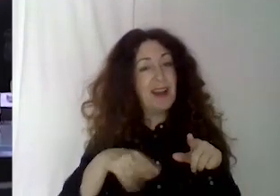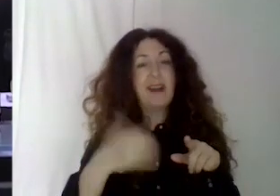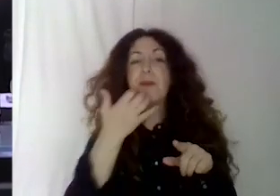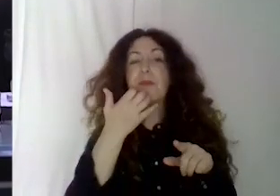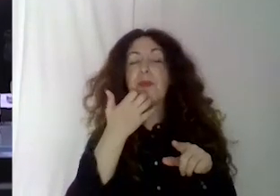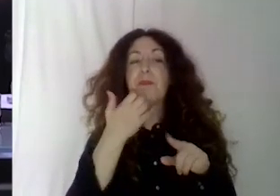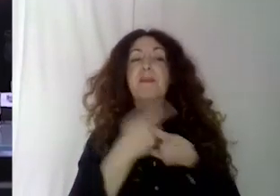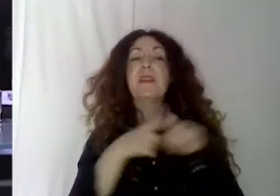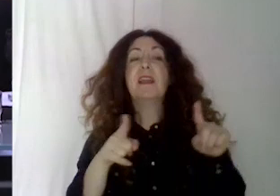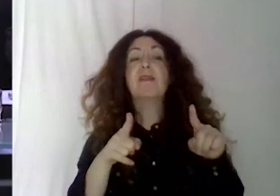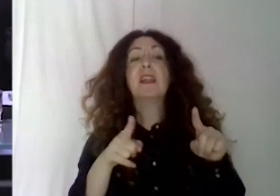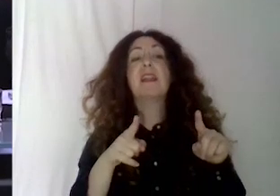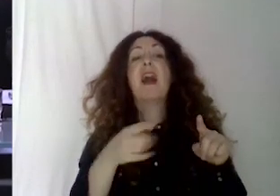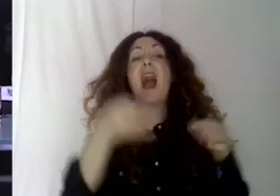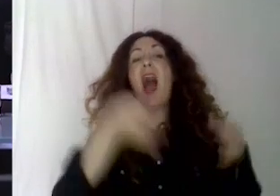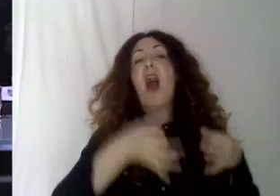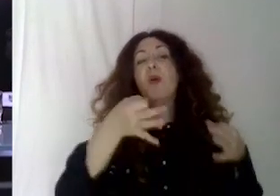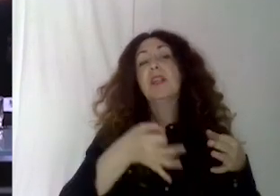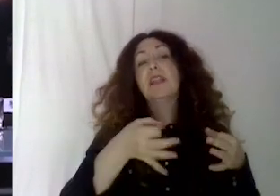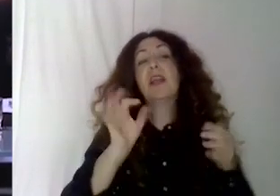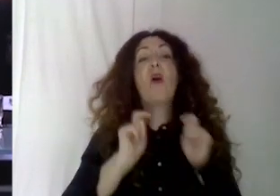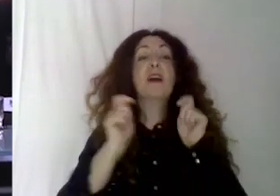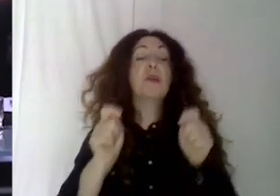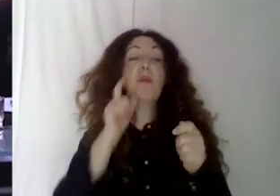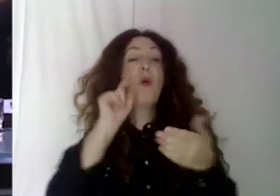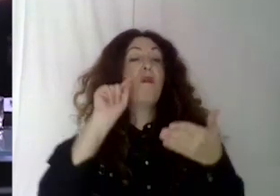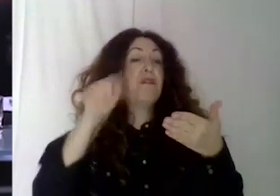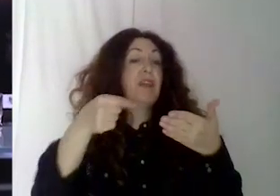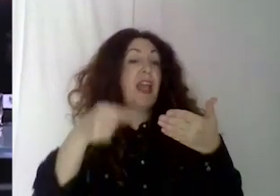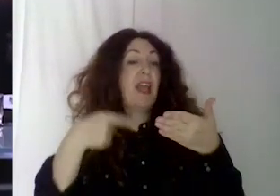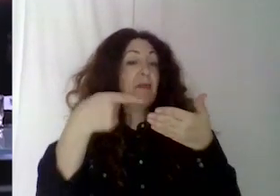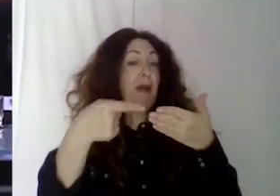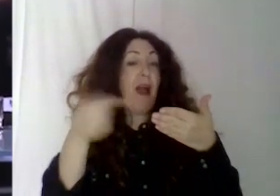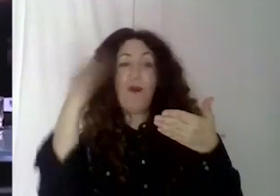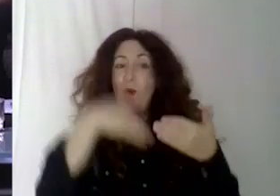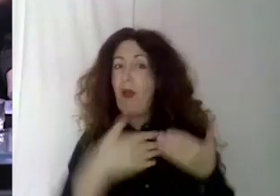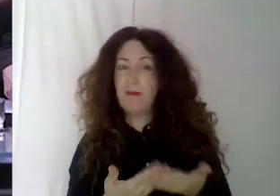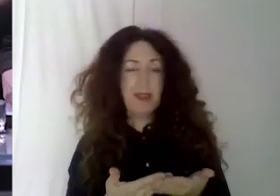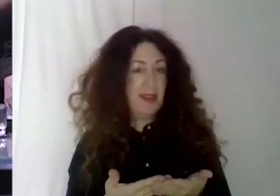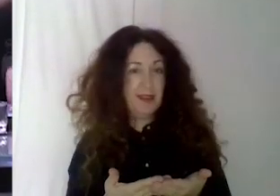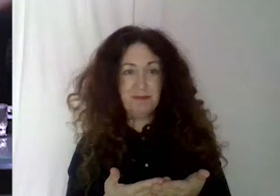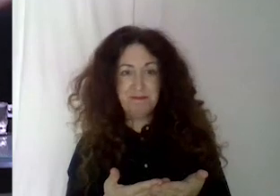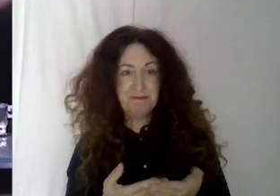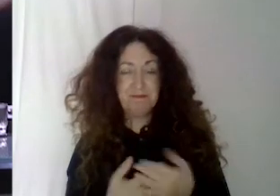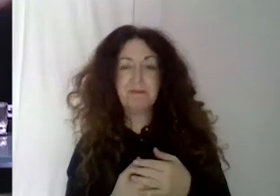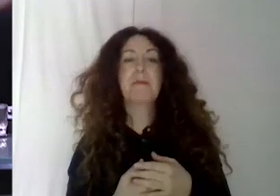Este protagonismo del autor es eso, es muy, realmente muy reciente,